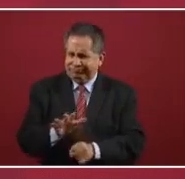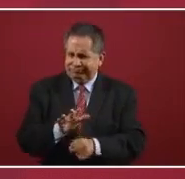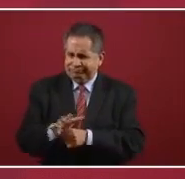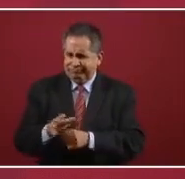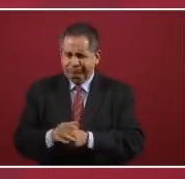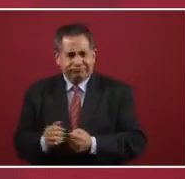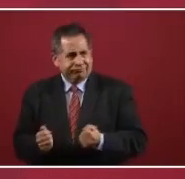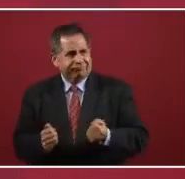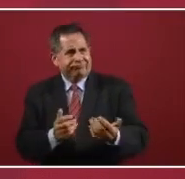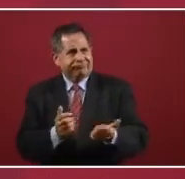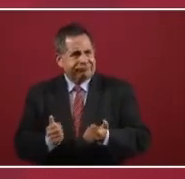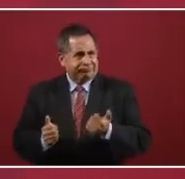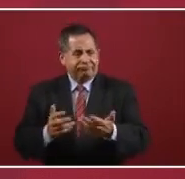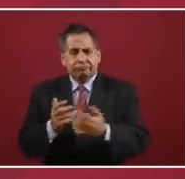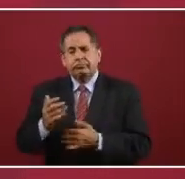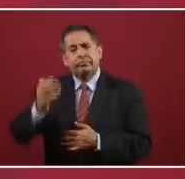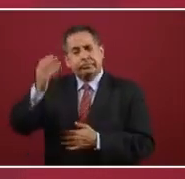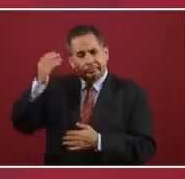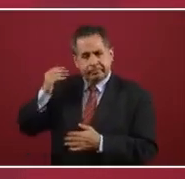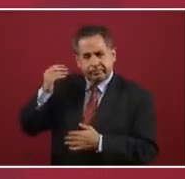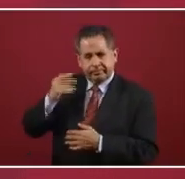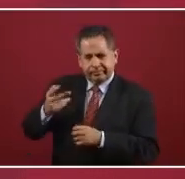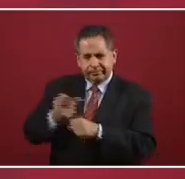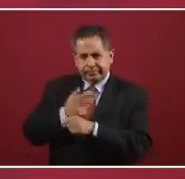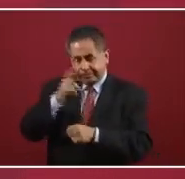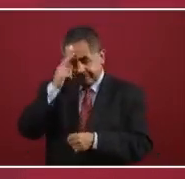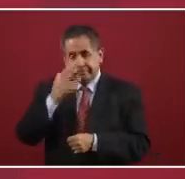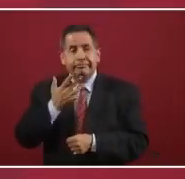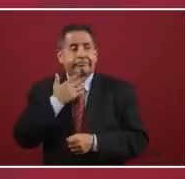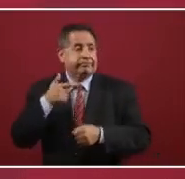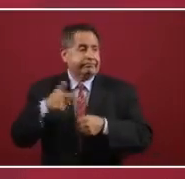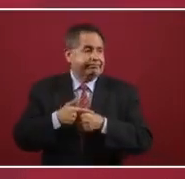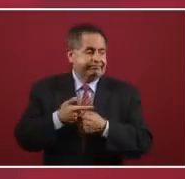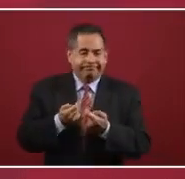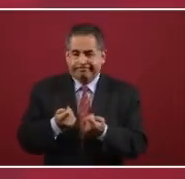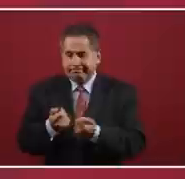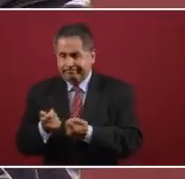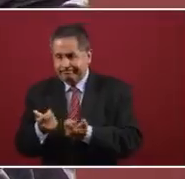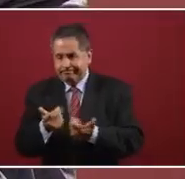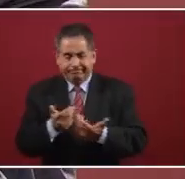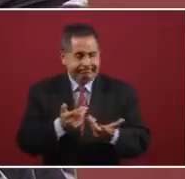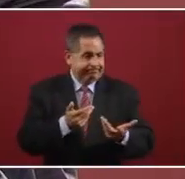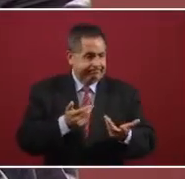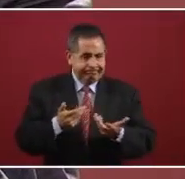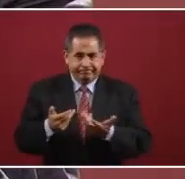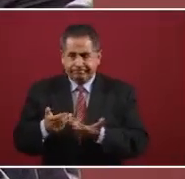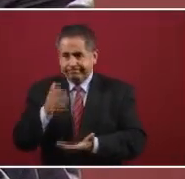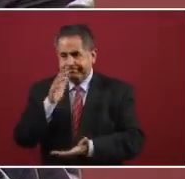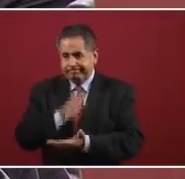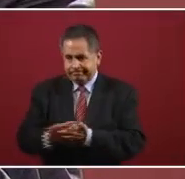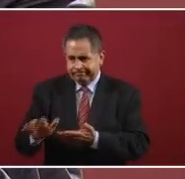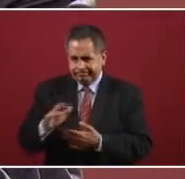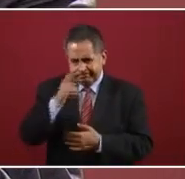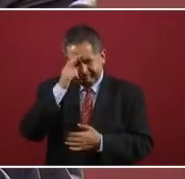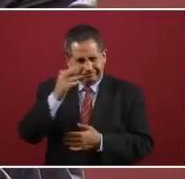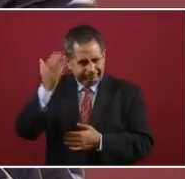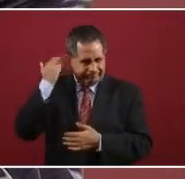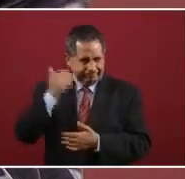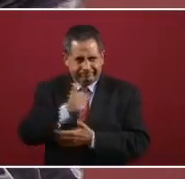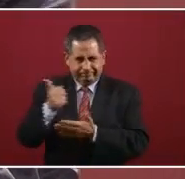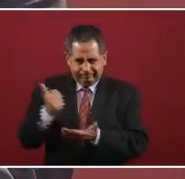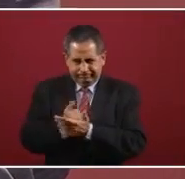lo que sucedió de que nos quedamos sin abasto de gasolinas en la